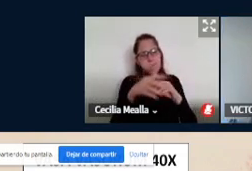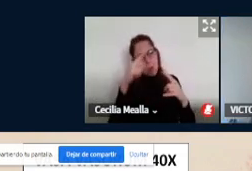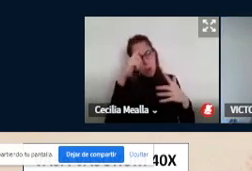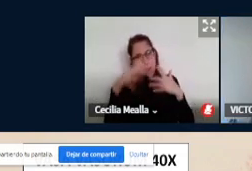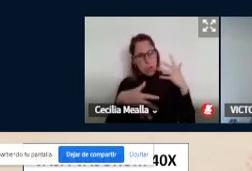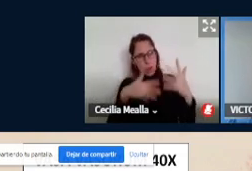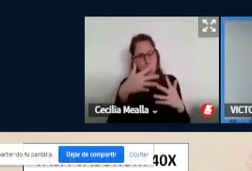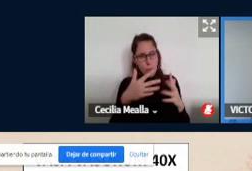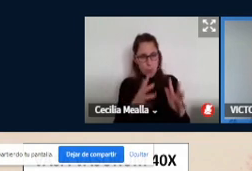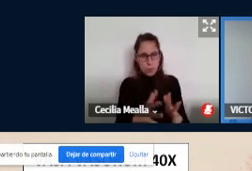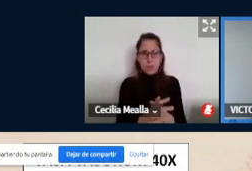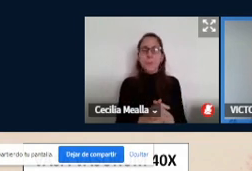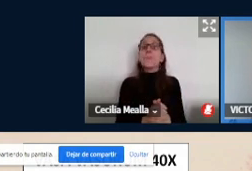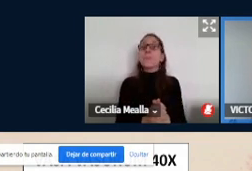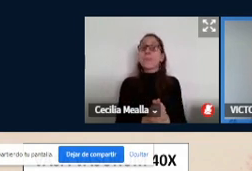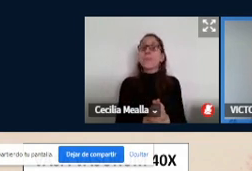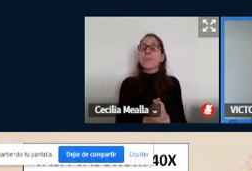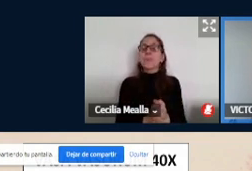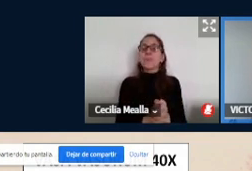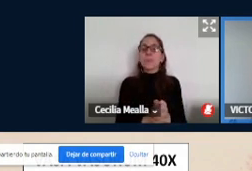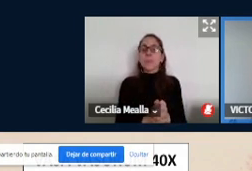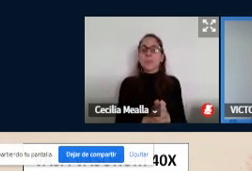rodeando. Ahora,